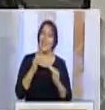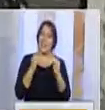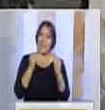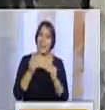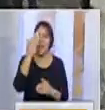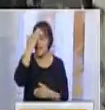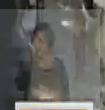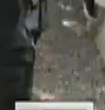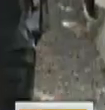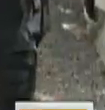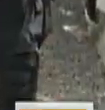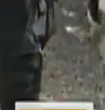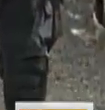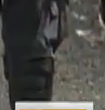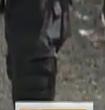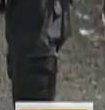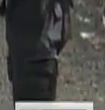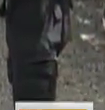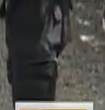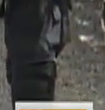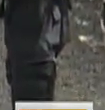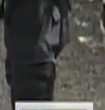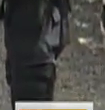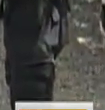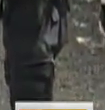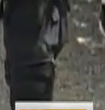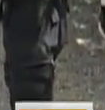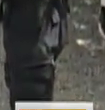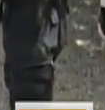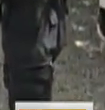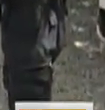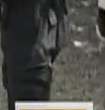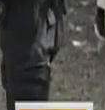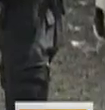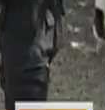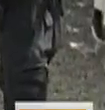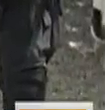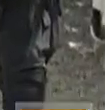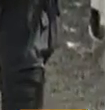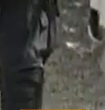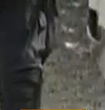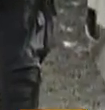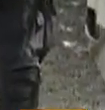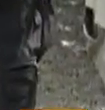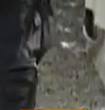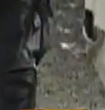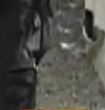haber estado con nosotros. Alejandra Mena, regreso a estudios centrales de TN23 y continuamos con esta cobertura a nivel nacional.